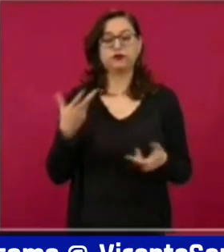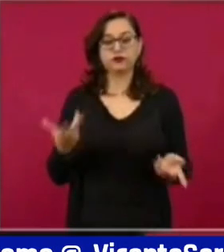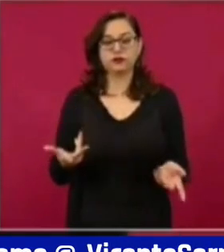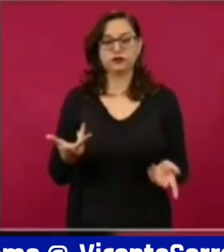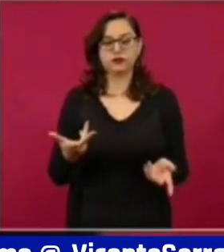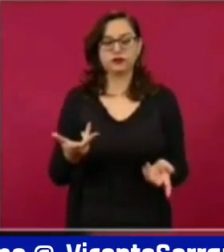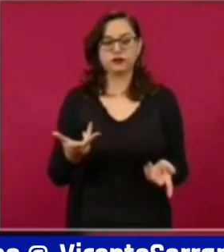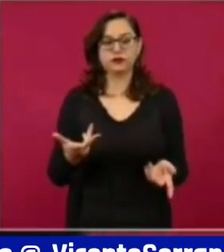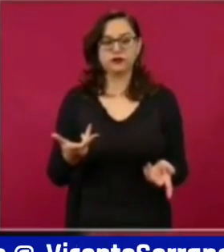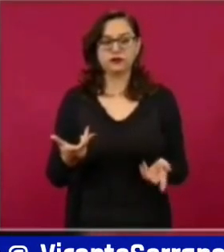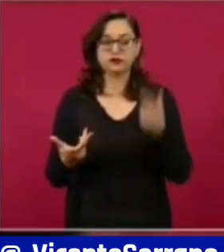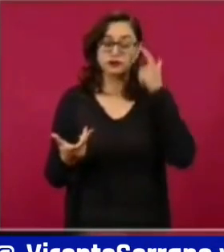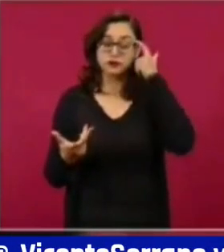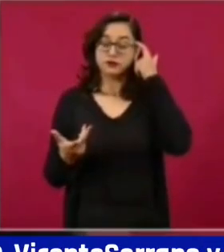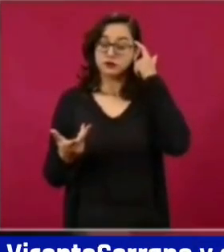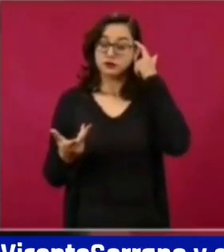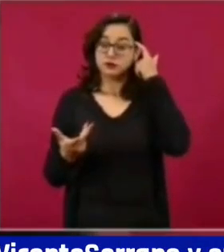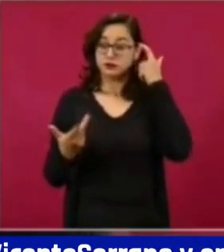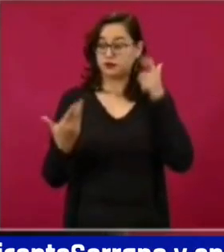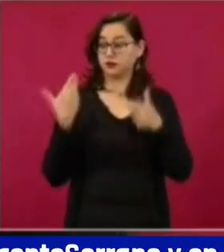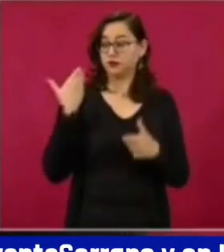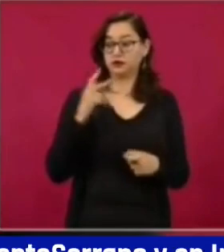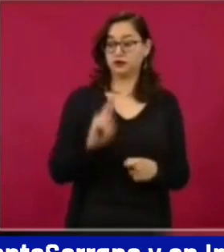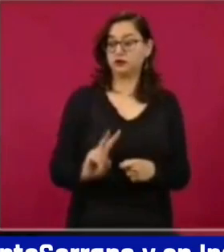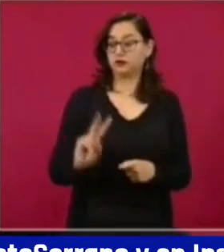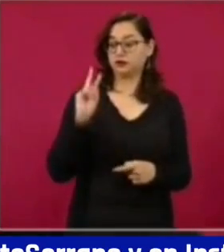someterme a este cateterismo,